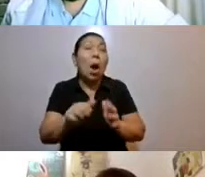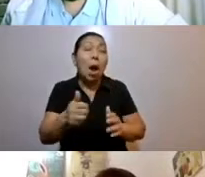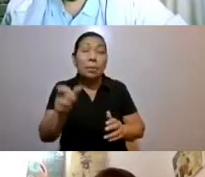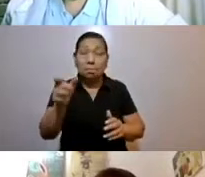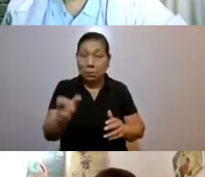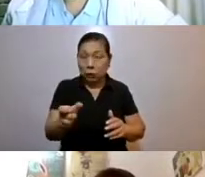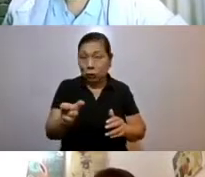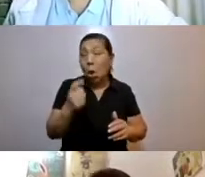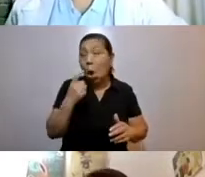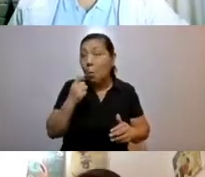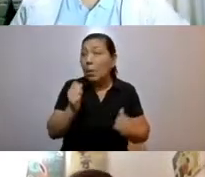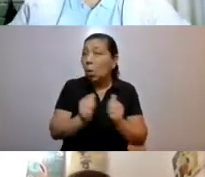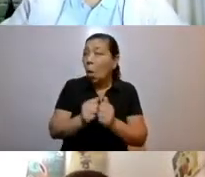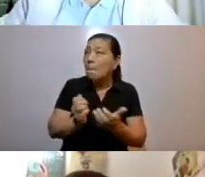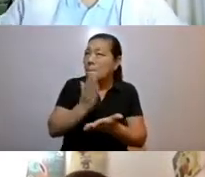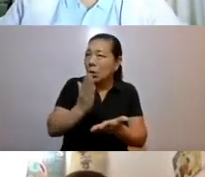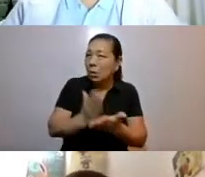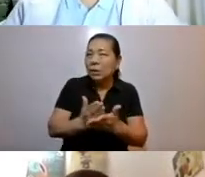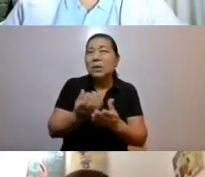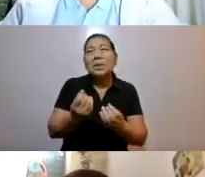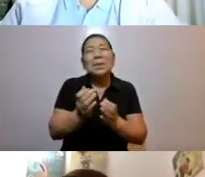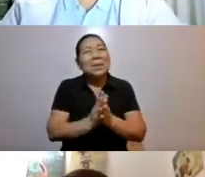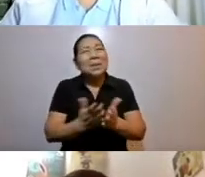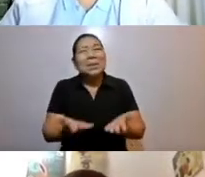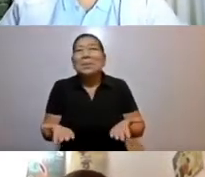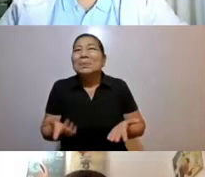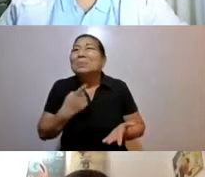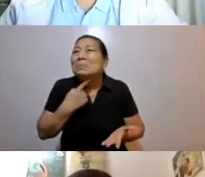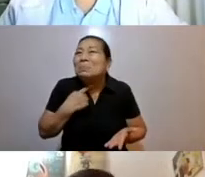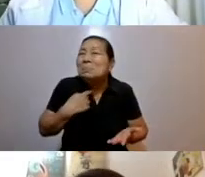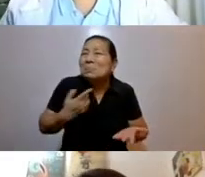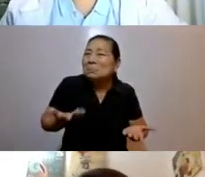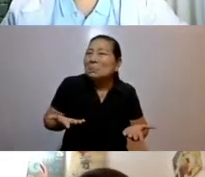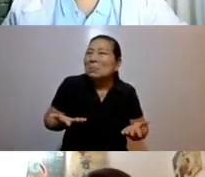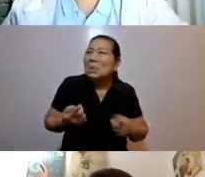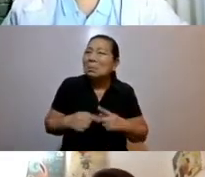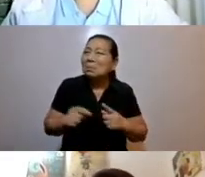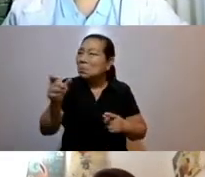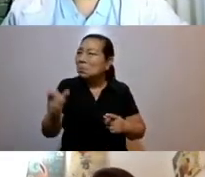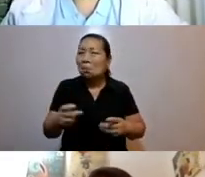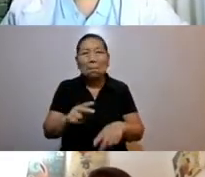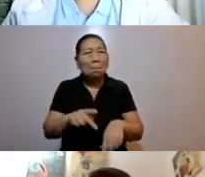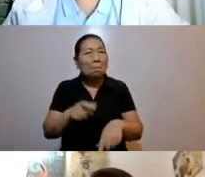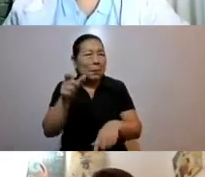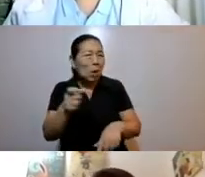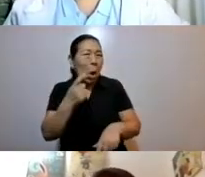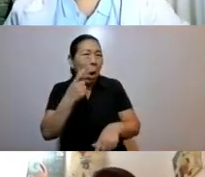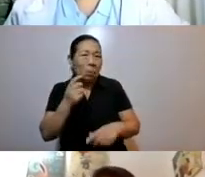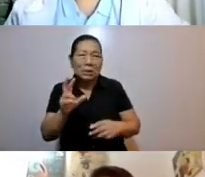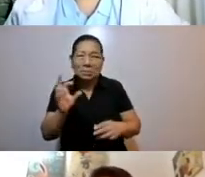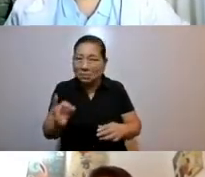viene con problemas del deseo, ¿no? Entonces, son pacientes, son personas que en